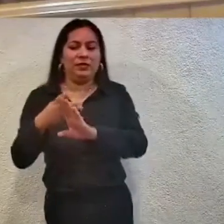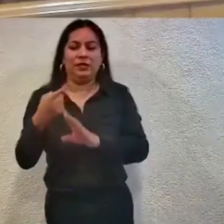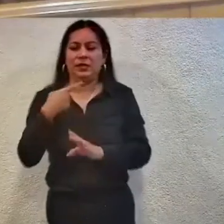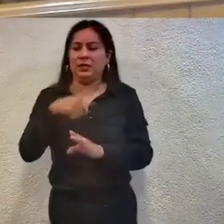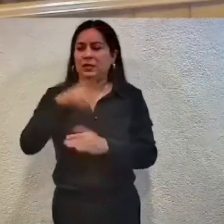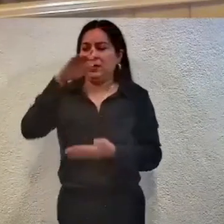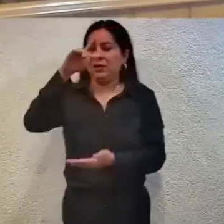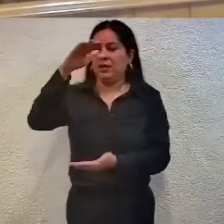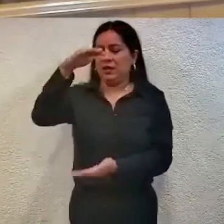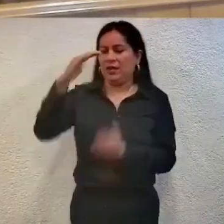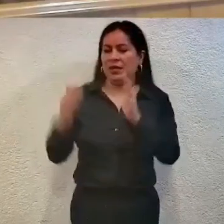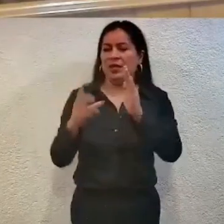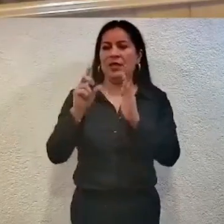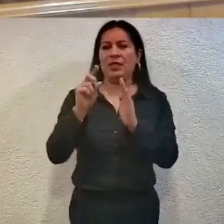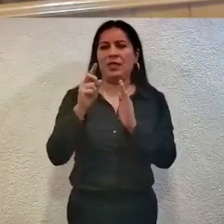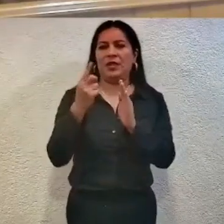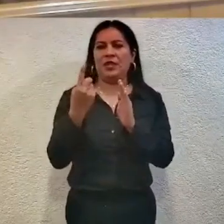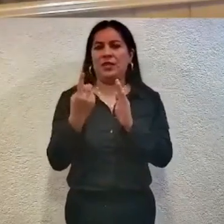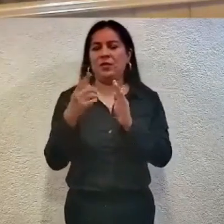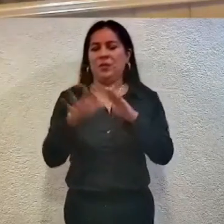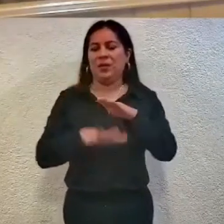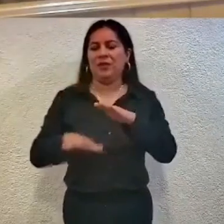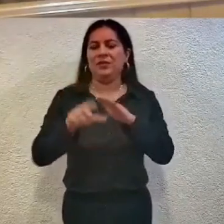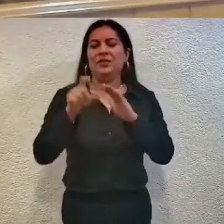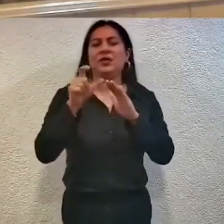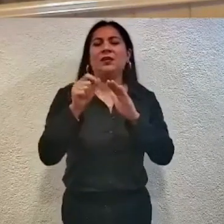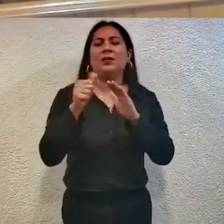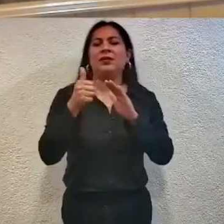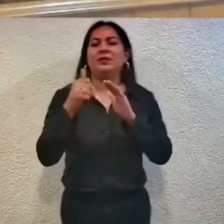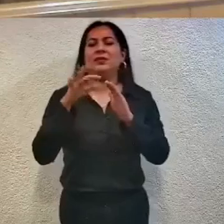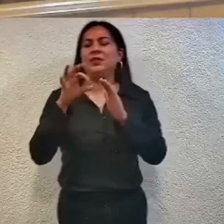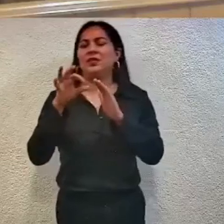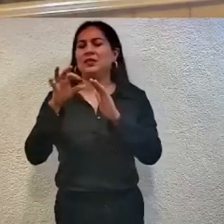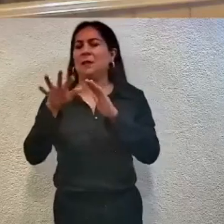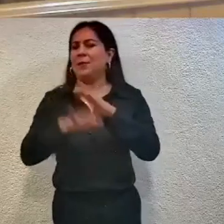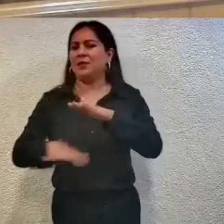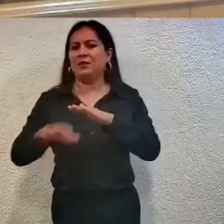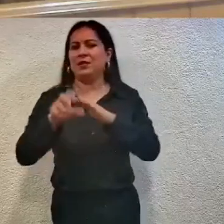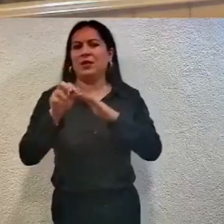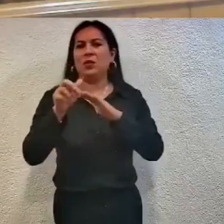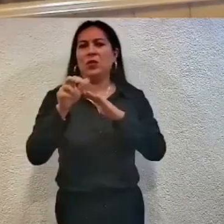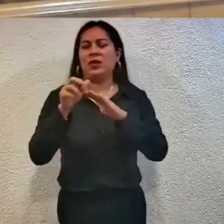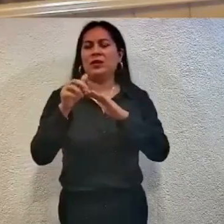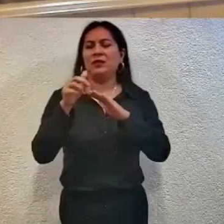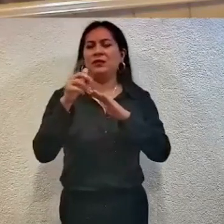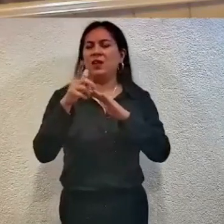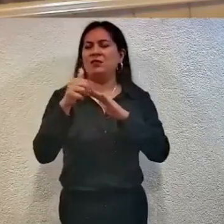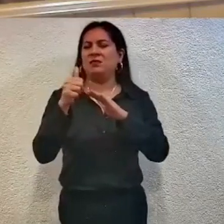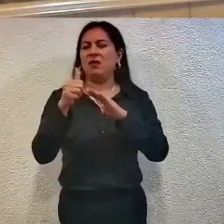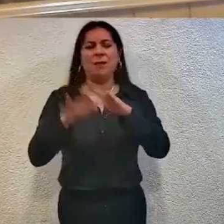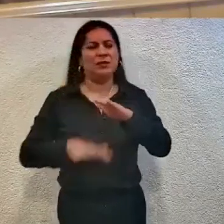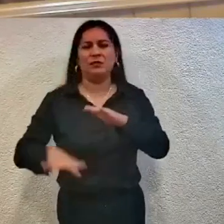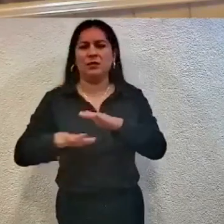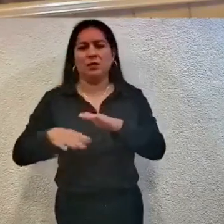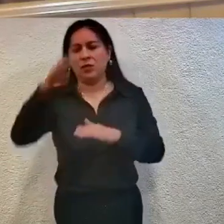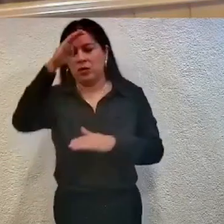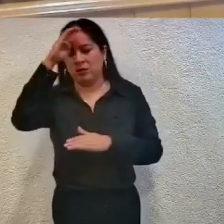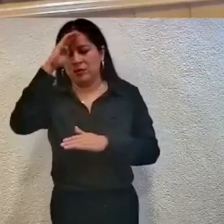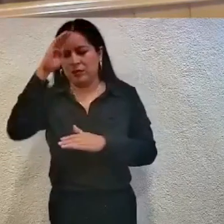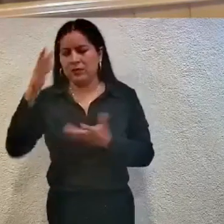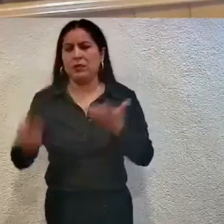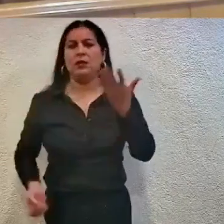través de un agravio, impugna la casilla 2631 básica, 2646 básica y 2648